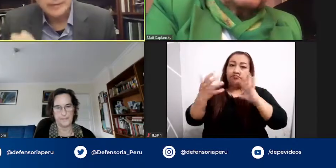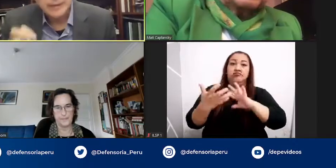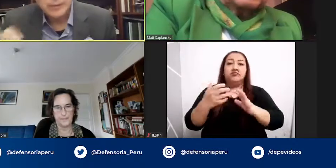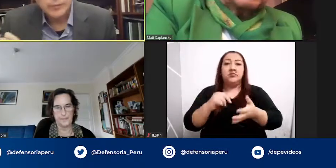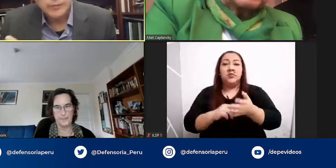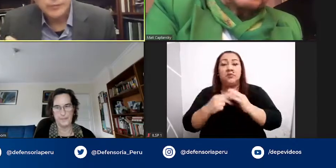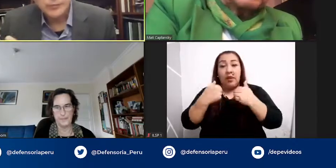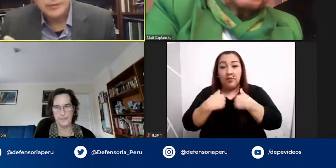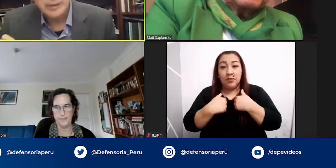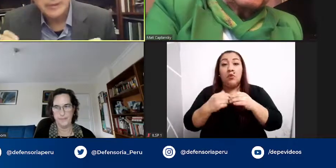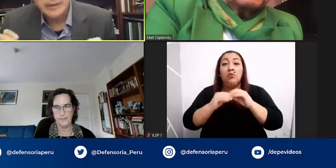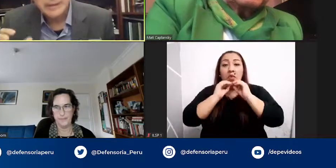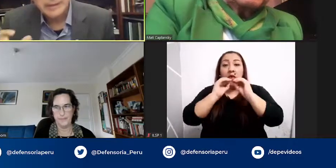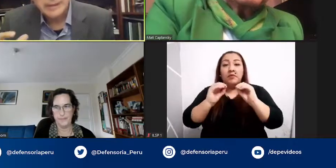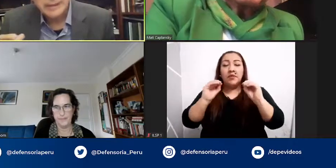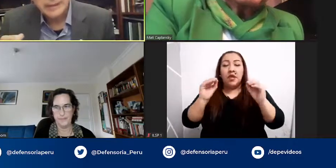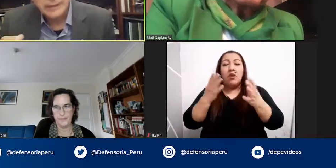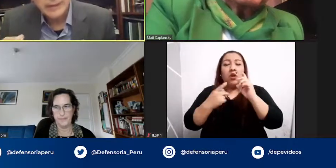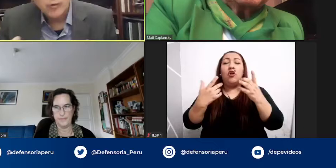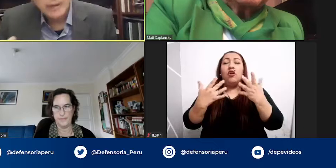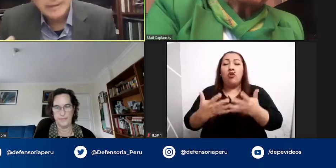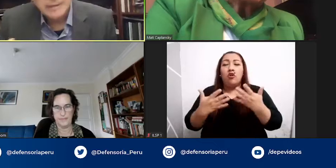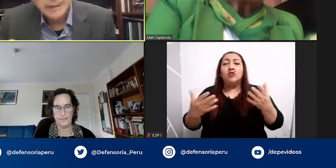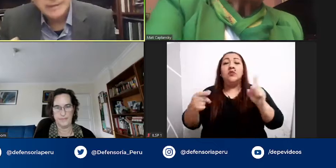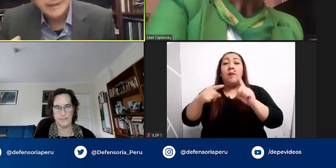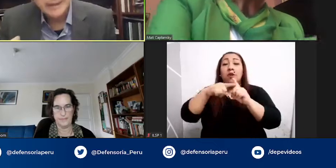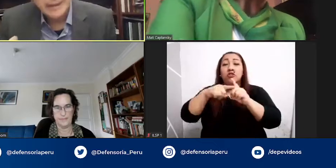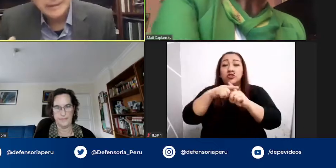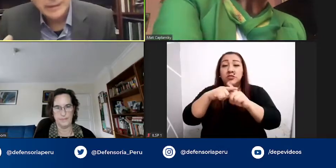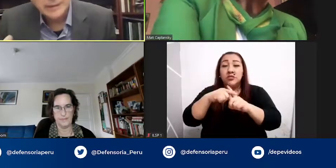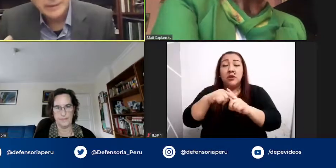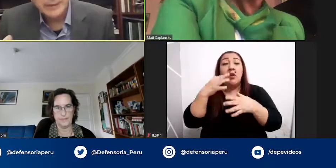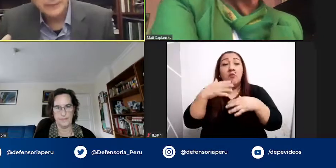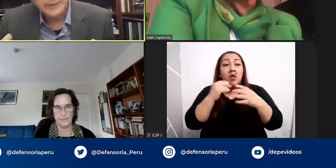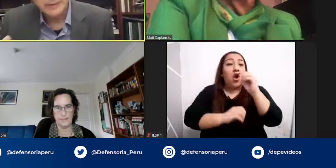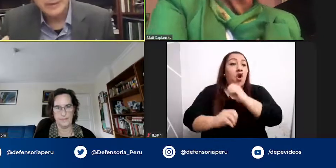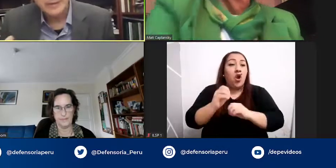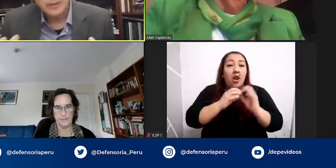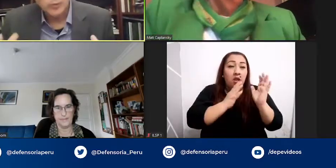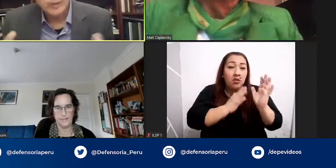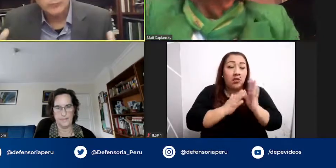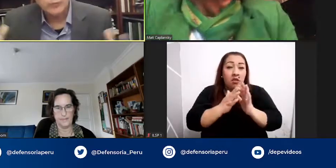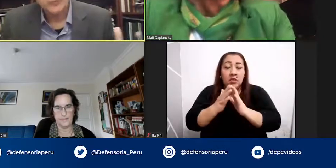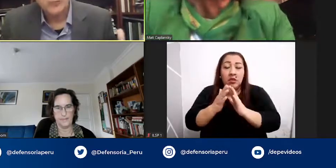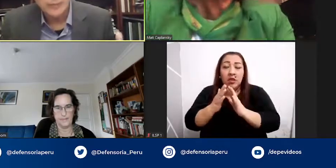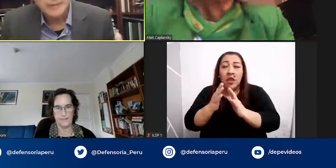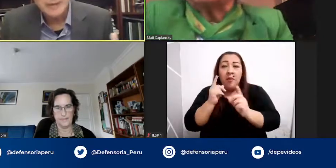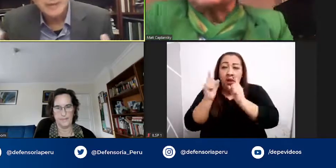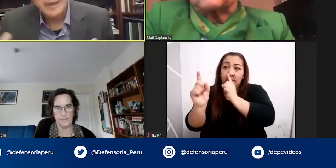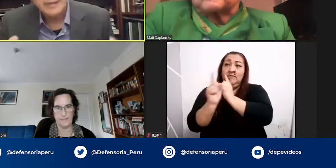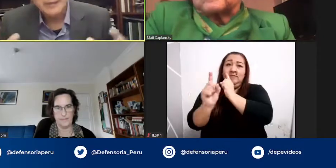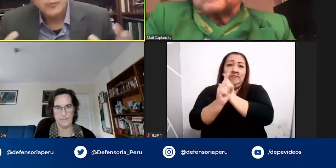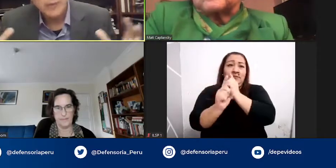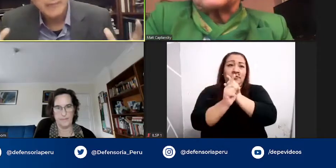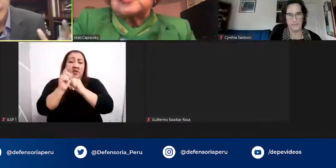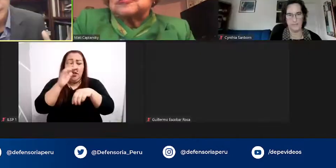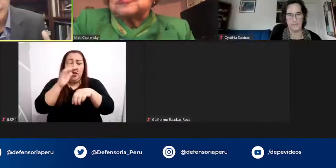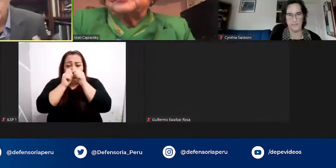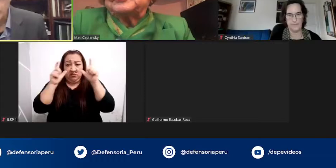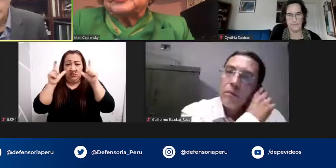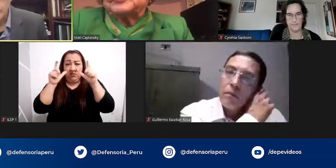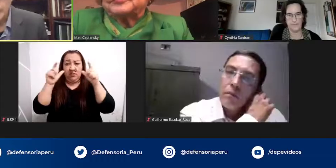de advertir cuestiones positivas y reorganizarse, rehacerse para enfrentar una situación sorpresiva y de